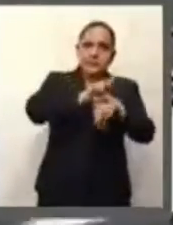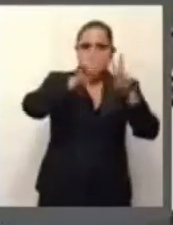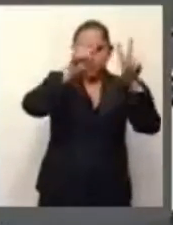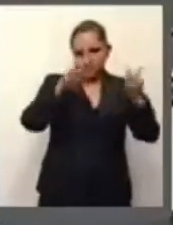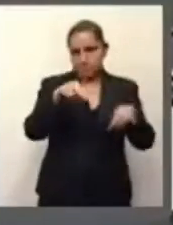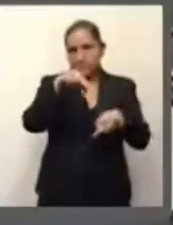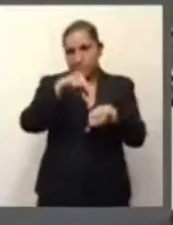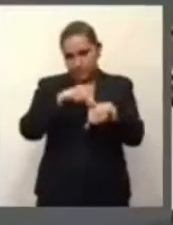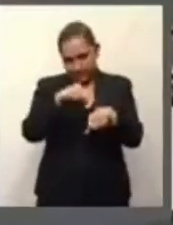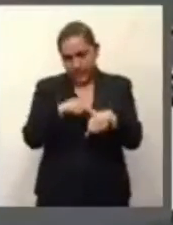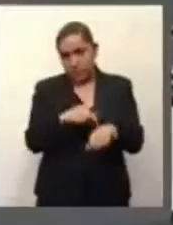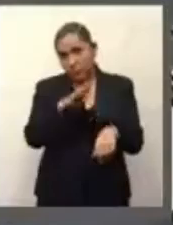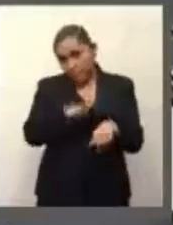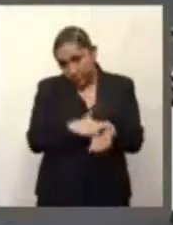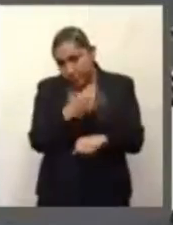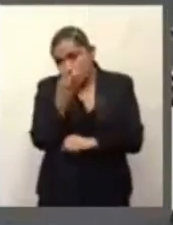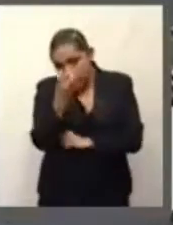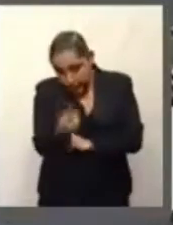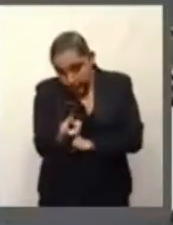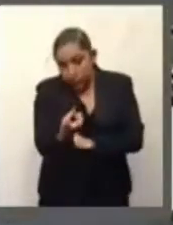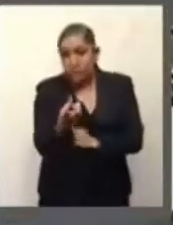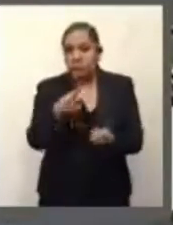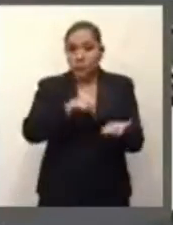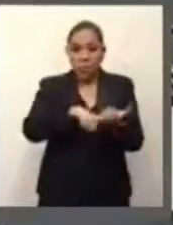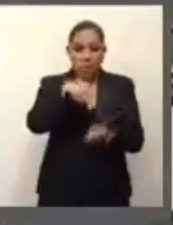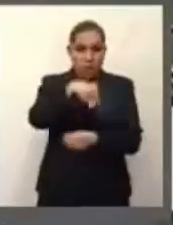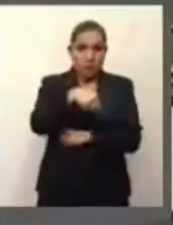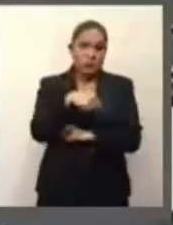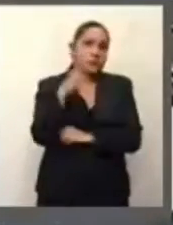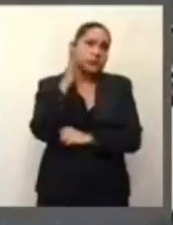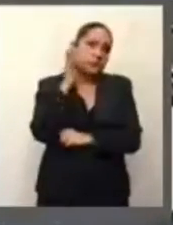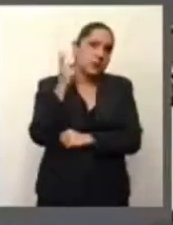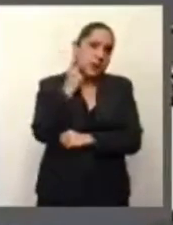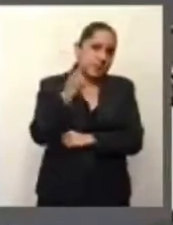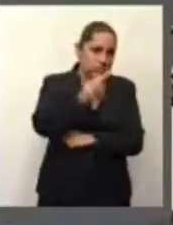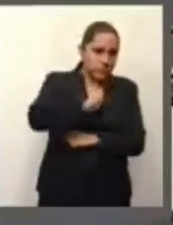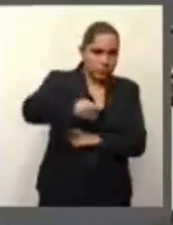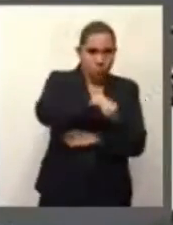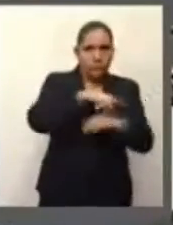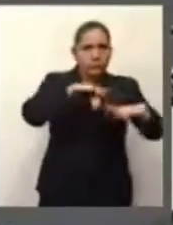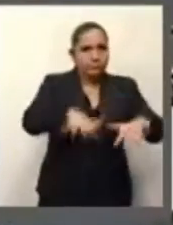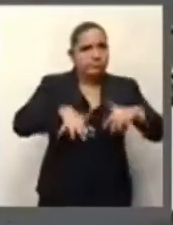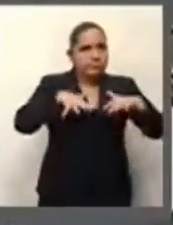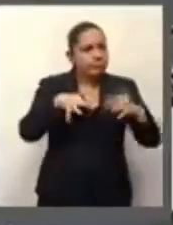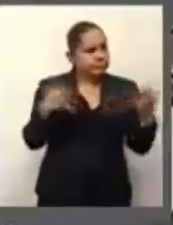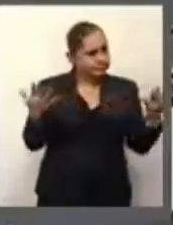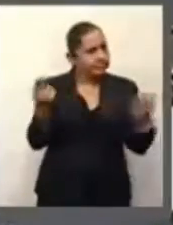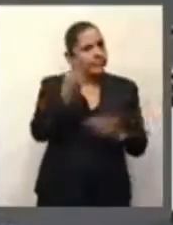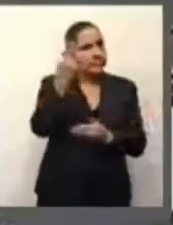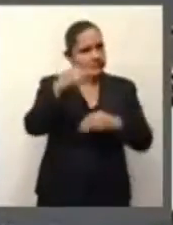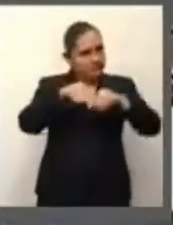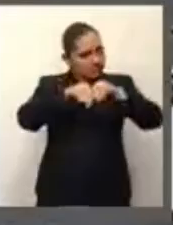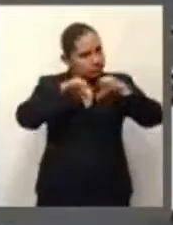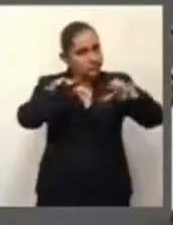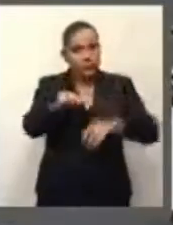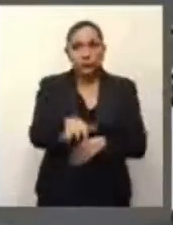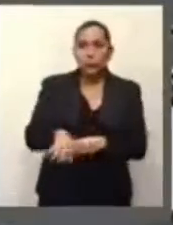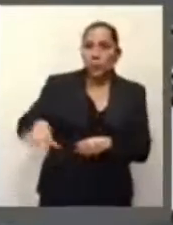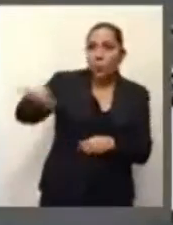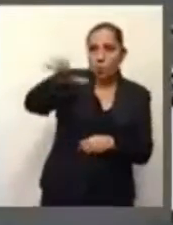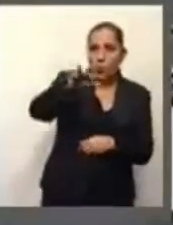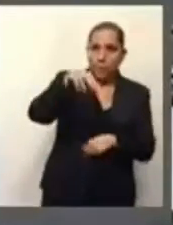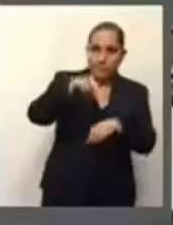es por ese motivo que desde esta Cámara debemos hacerle saber que merecen nuestro más